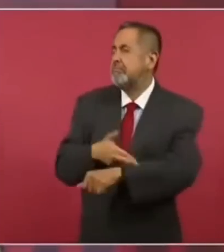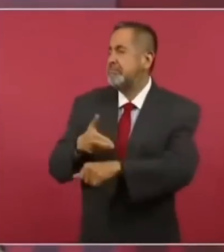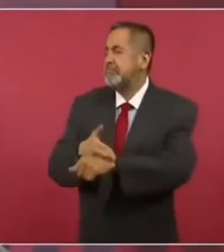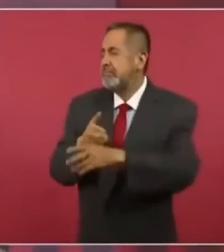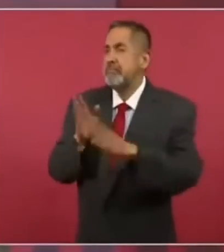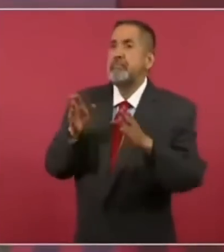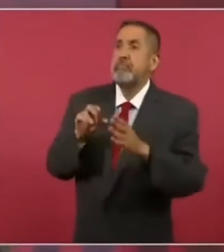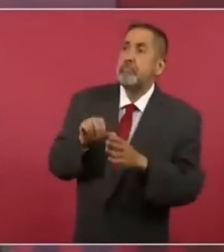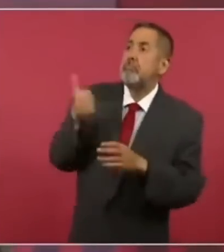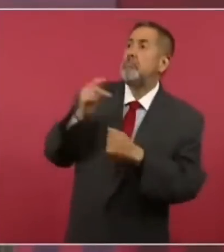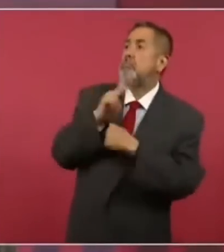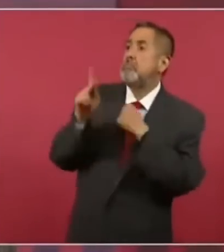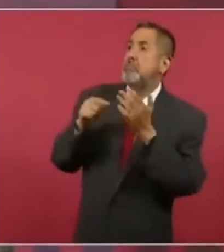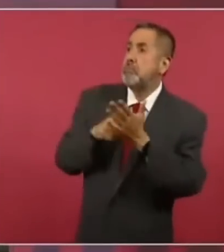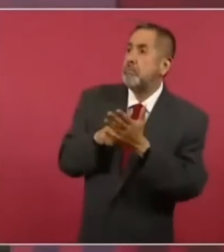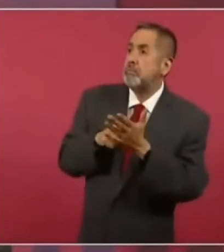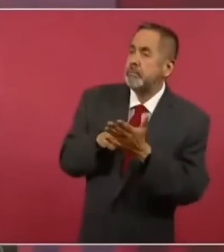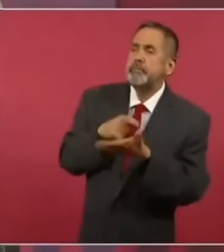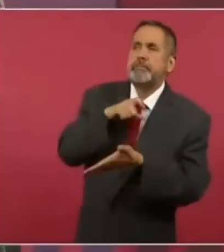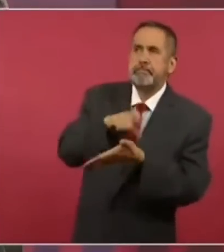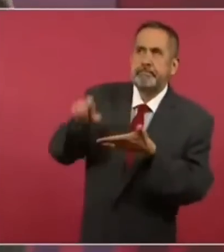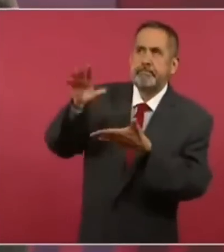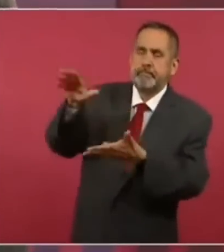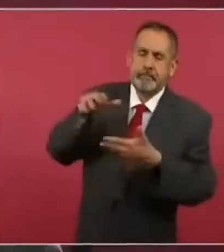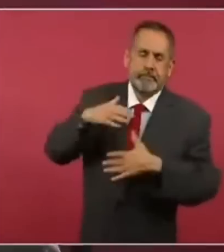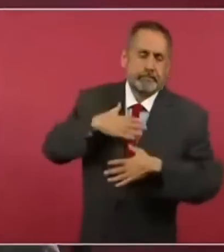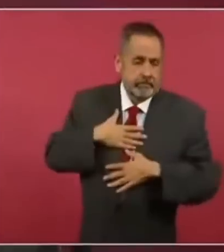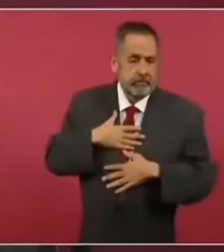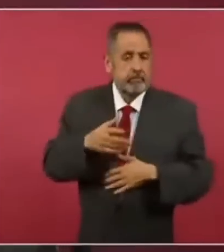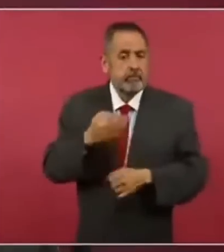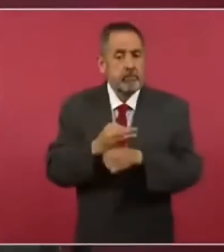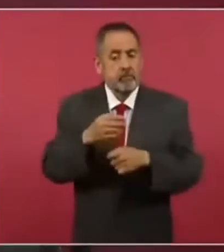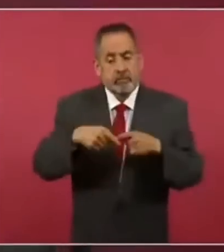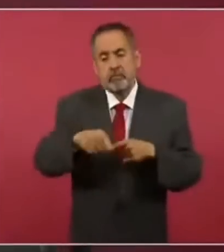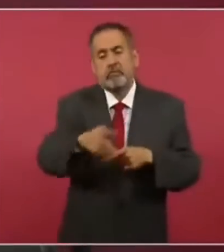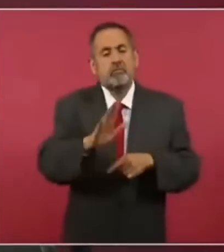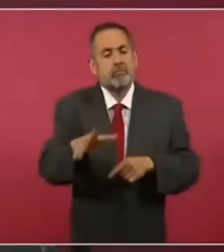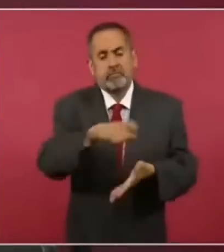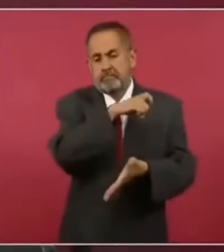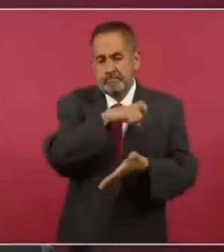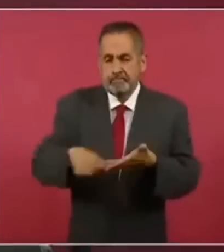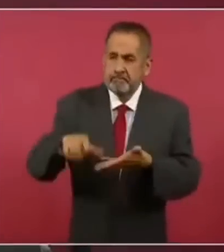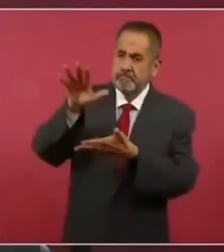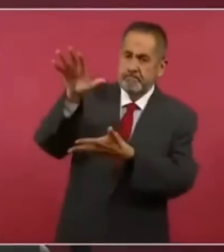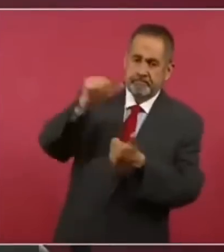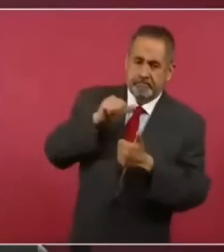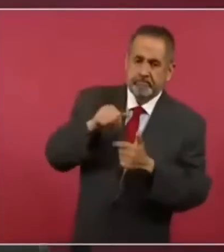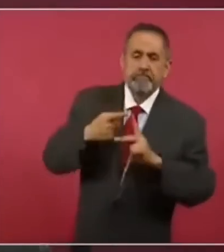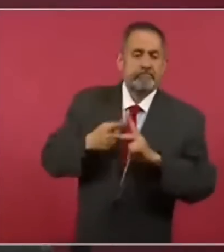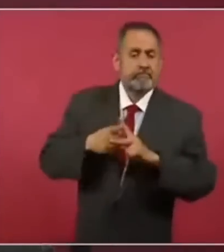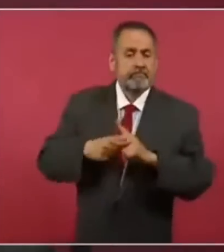Pero ya lo logramos, ya compramos las medicinas